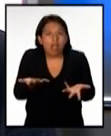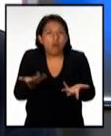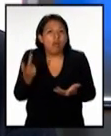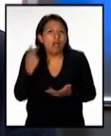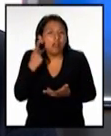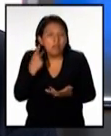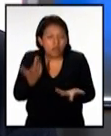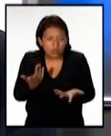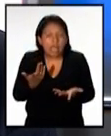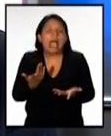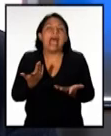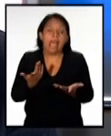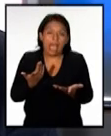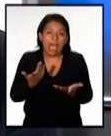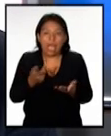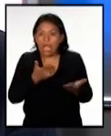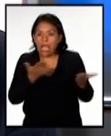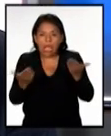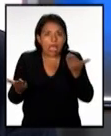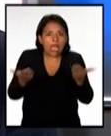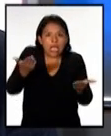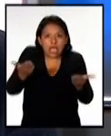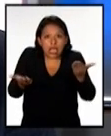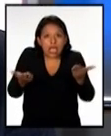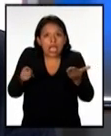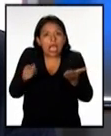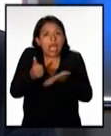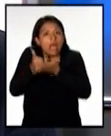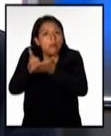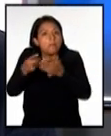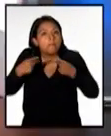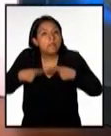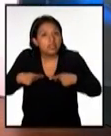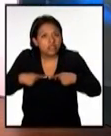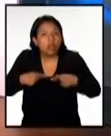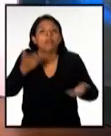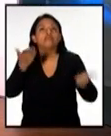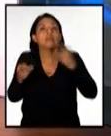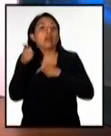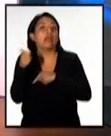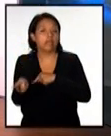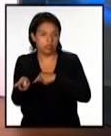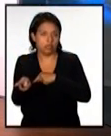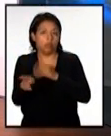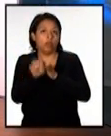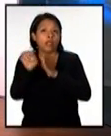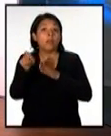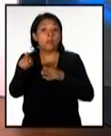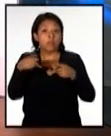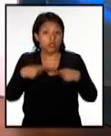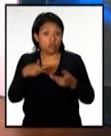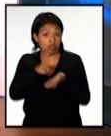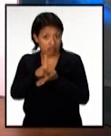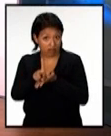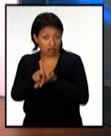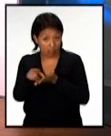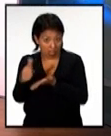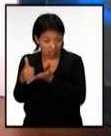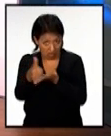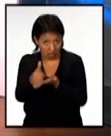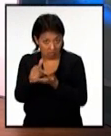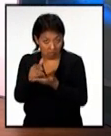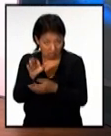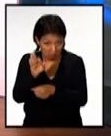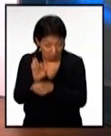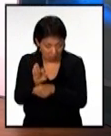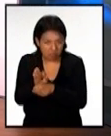pública, lo que hay que hacer es optar por lo que más ayude a la persona, por lo que más permita a la persona ejercer sus derechos.